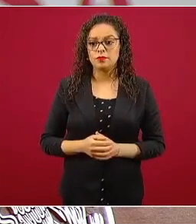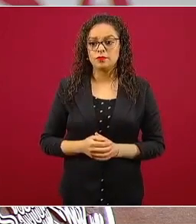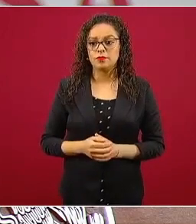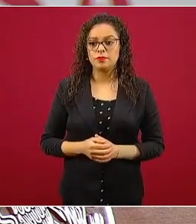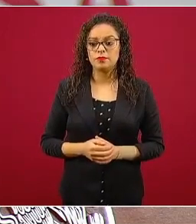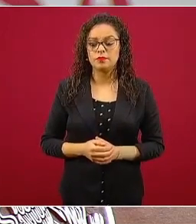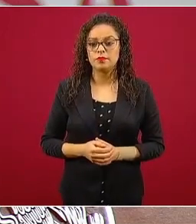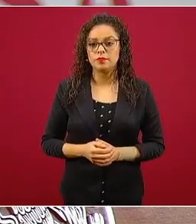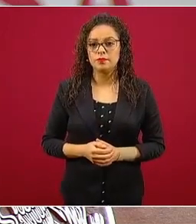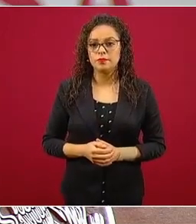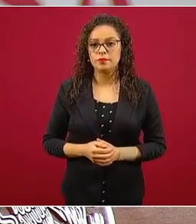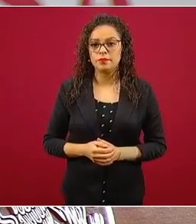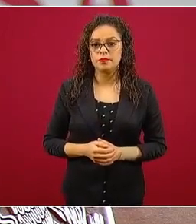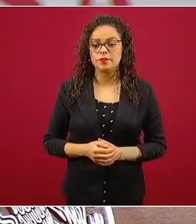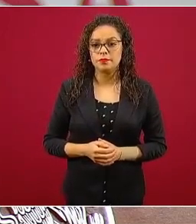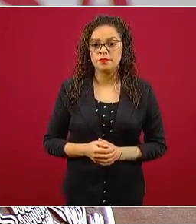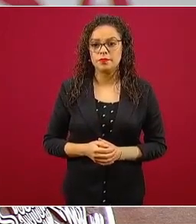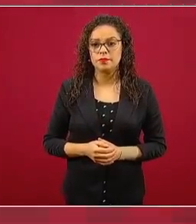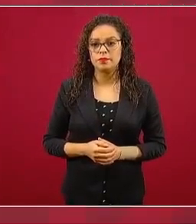Hay